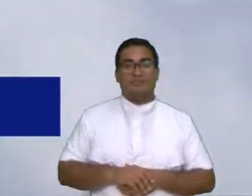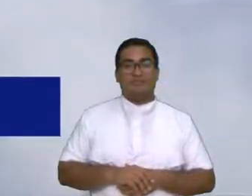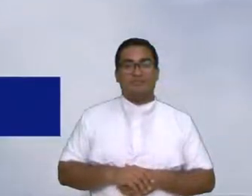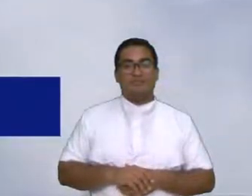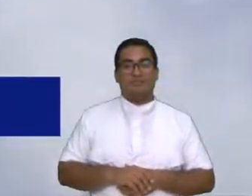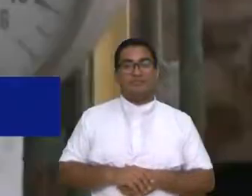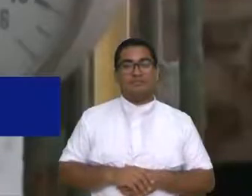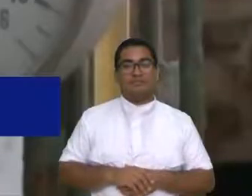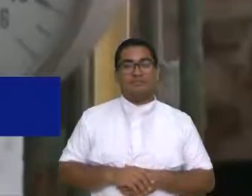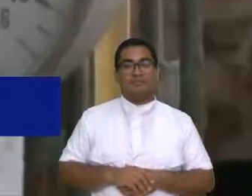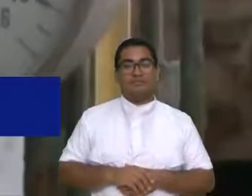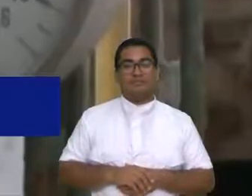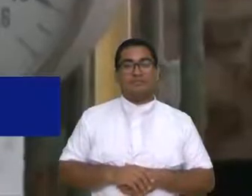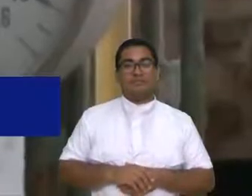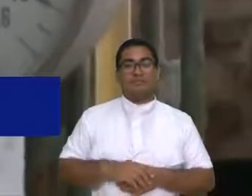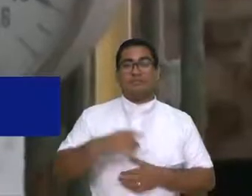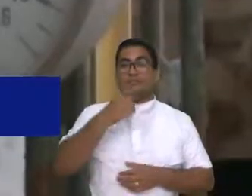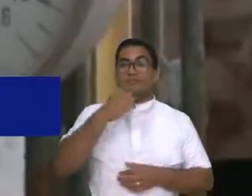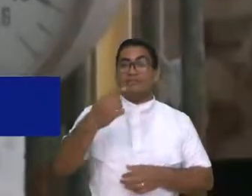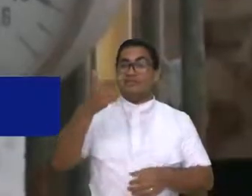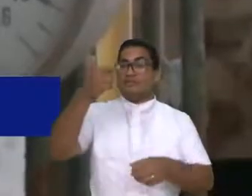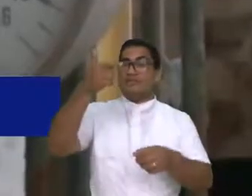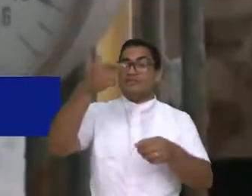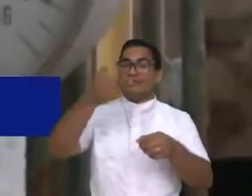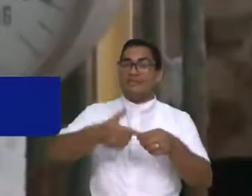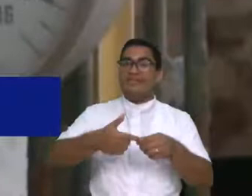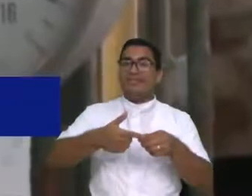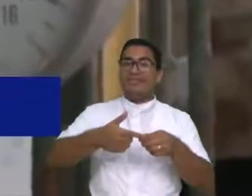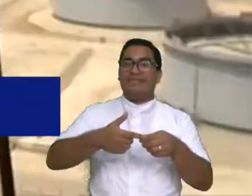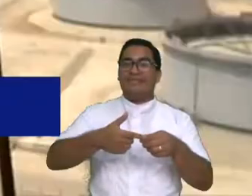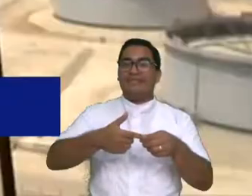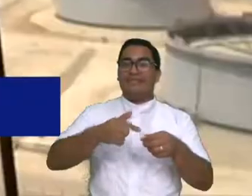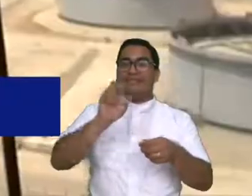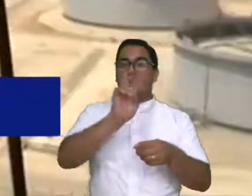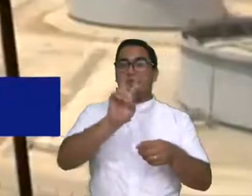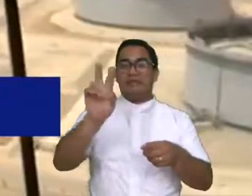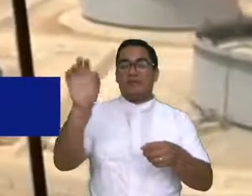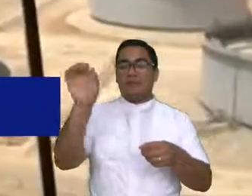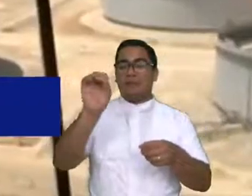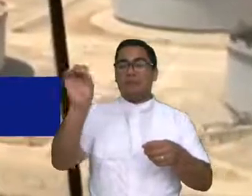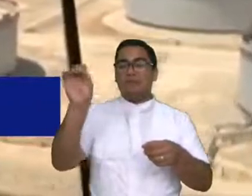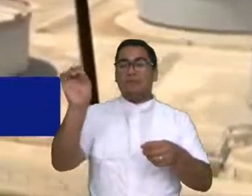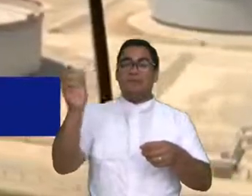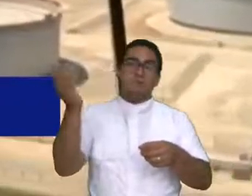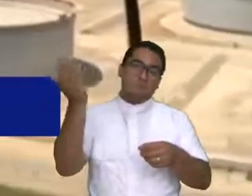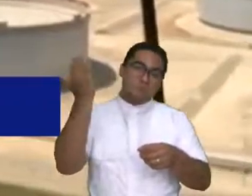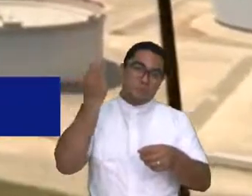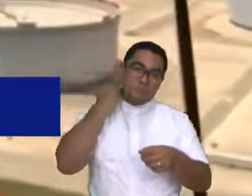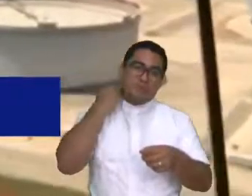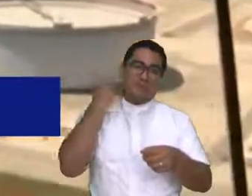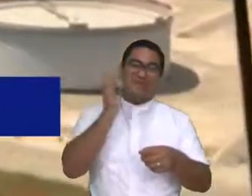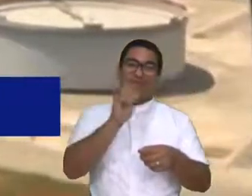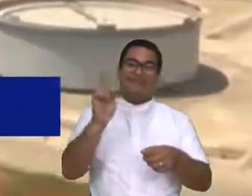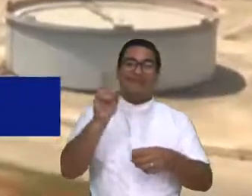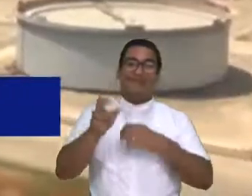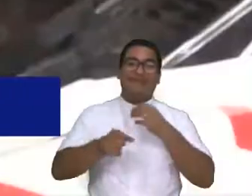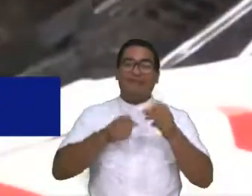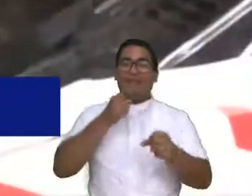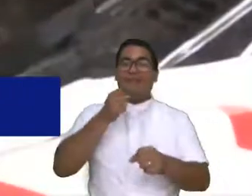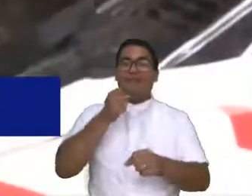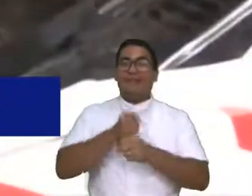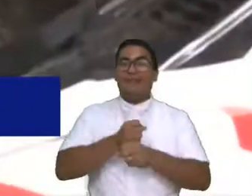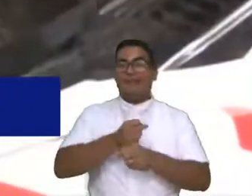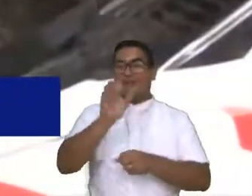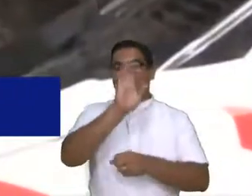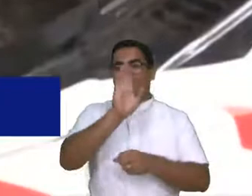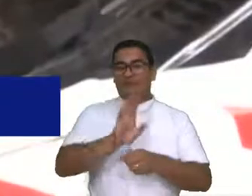Caída mundial en el precio del petróleo, de un 22%, después de 11 años de no registrarse